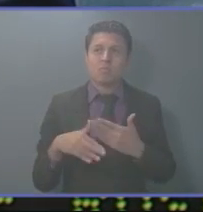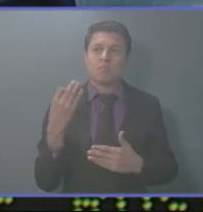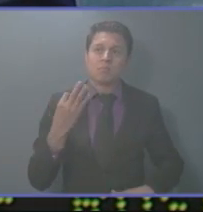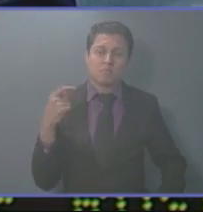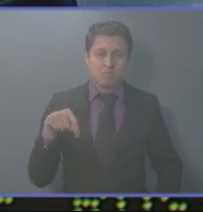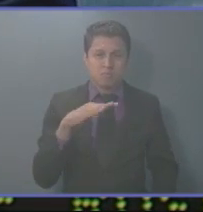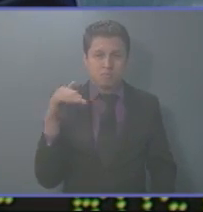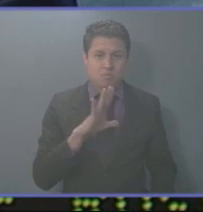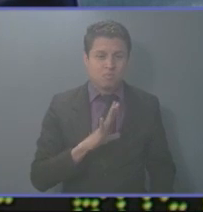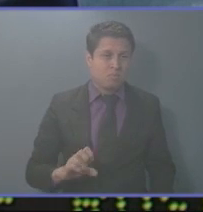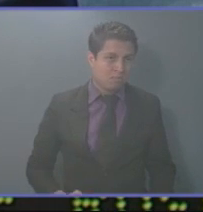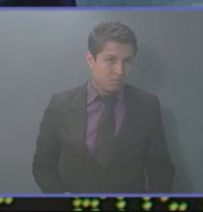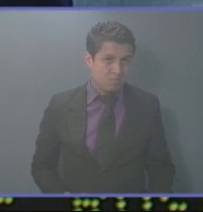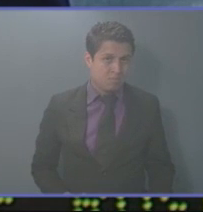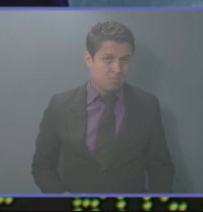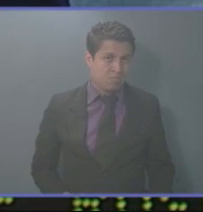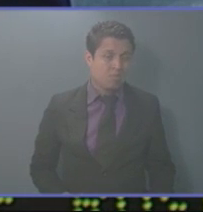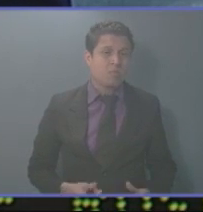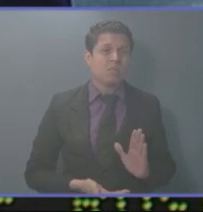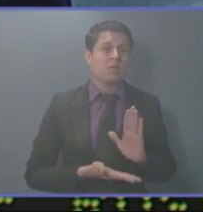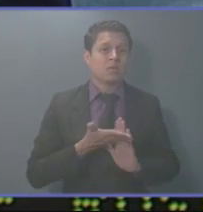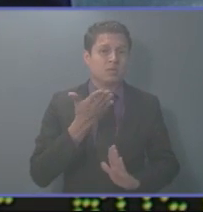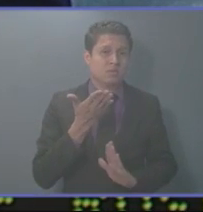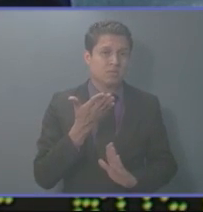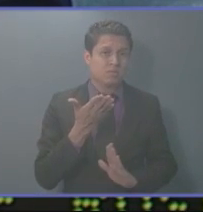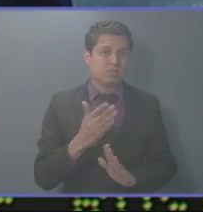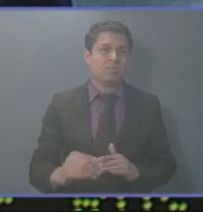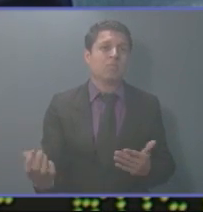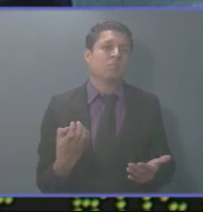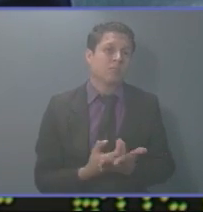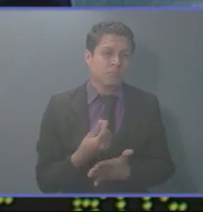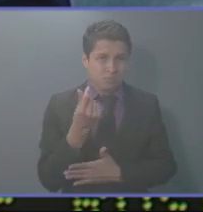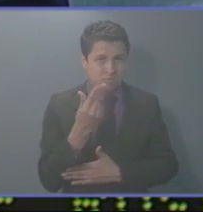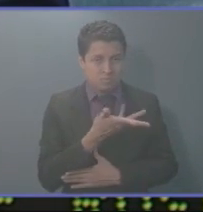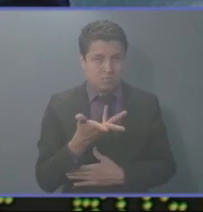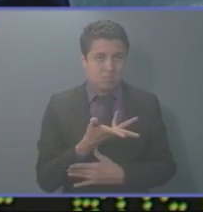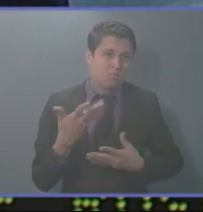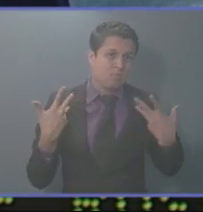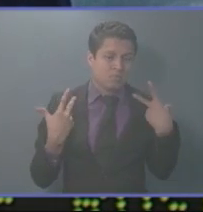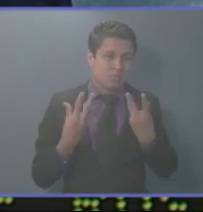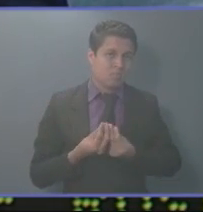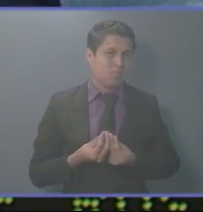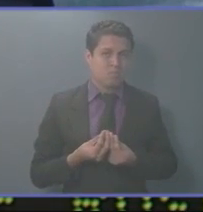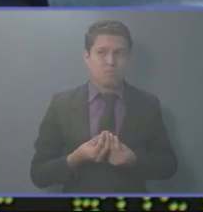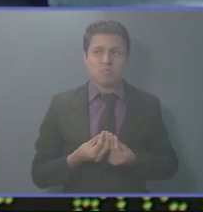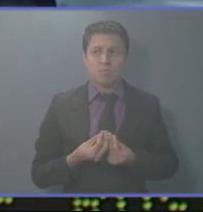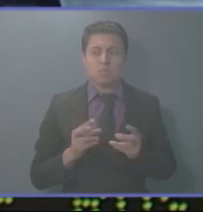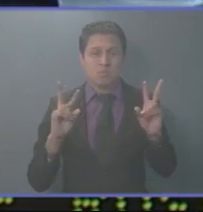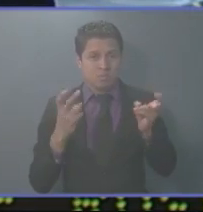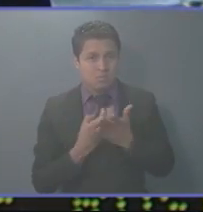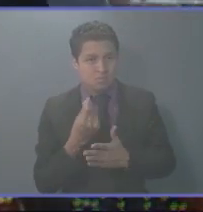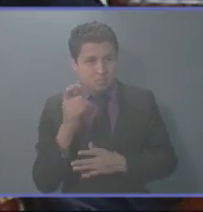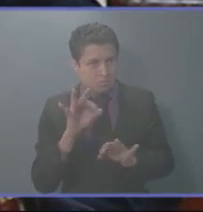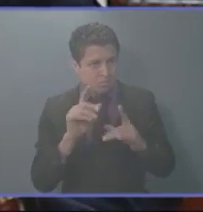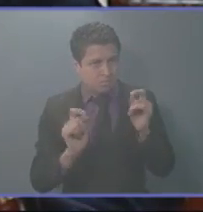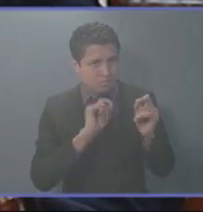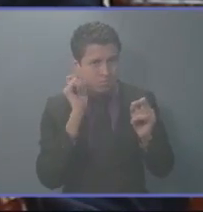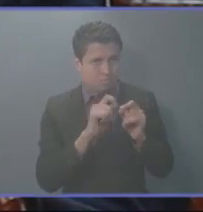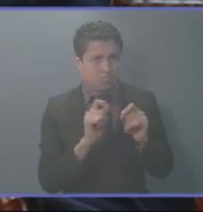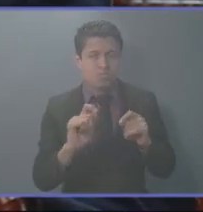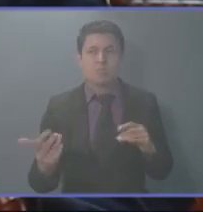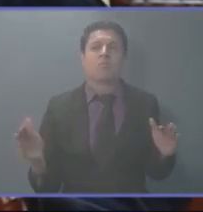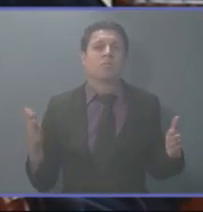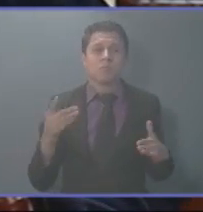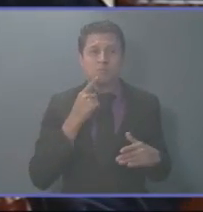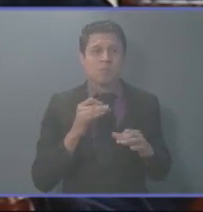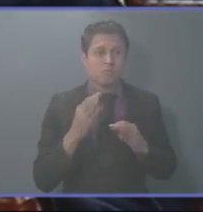necesita El Salvador, el desarrollo económico y social. El económico precisamente porque es el